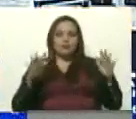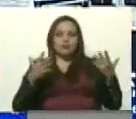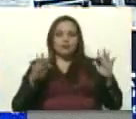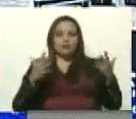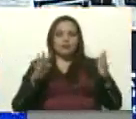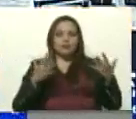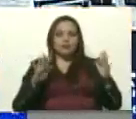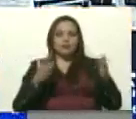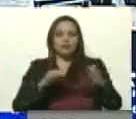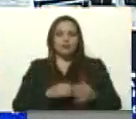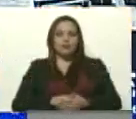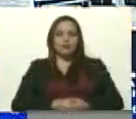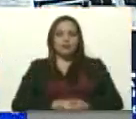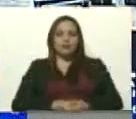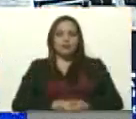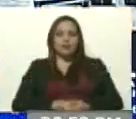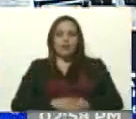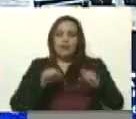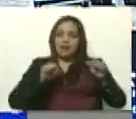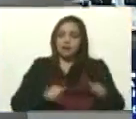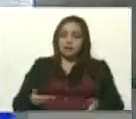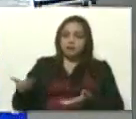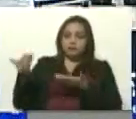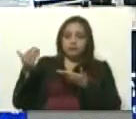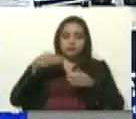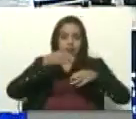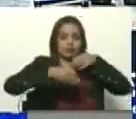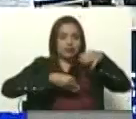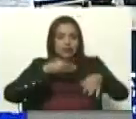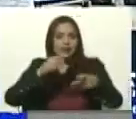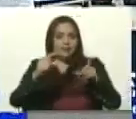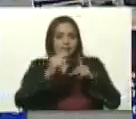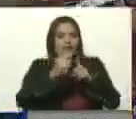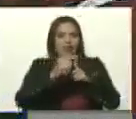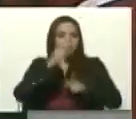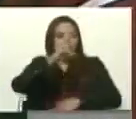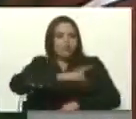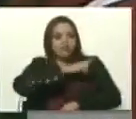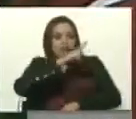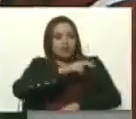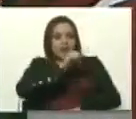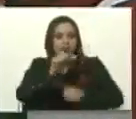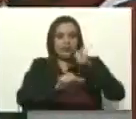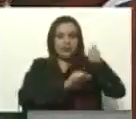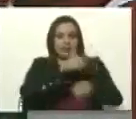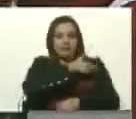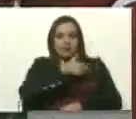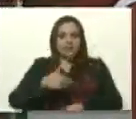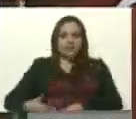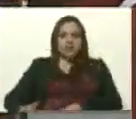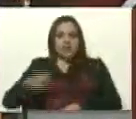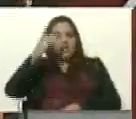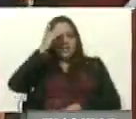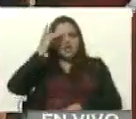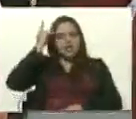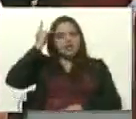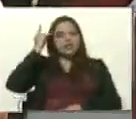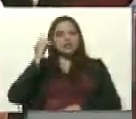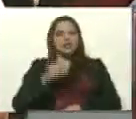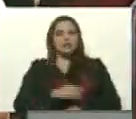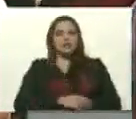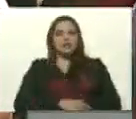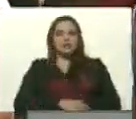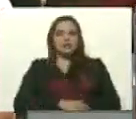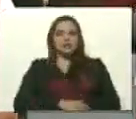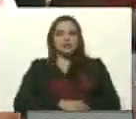Muchas gracias. Bien, ha sido la instalación, las palabras formales de la vicepresidenta ejecutiva de la República, doctora